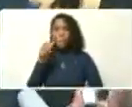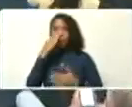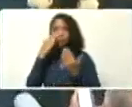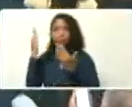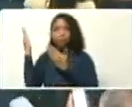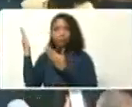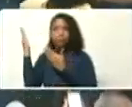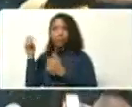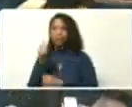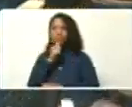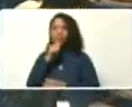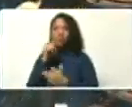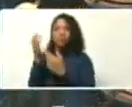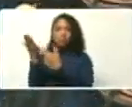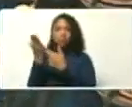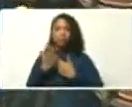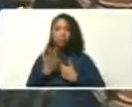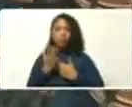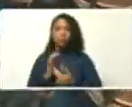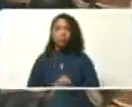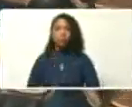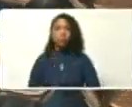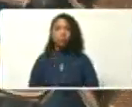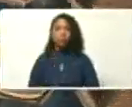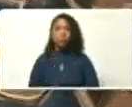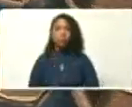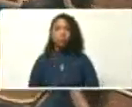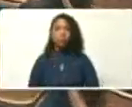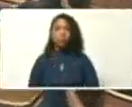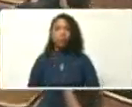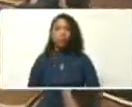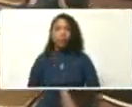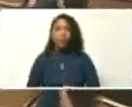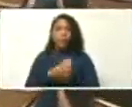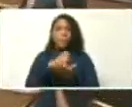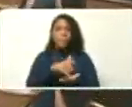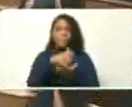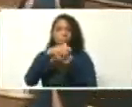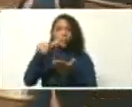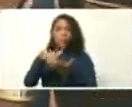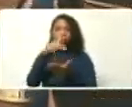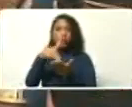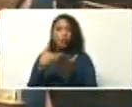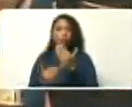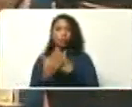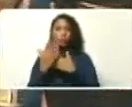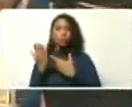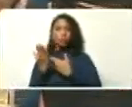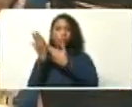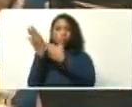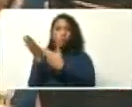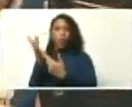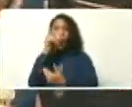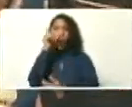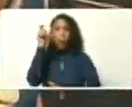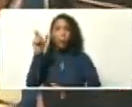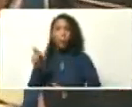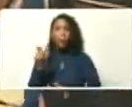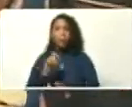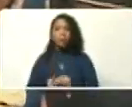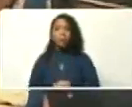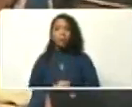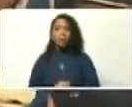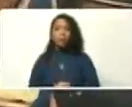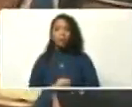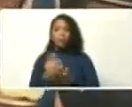quien recibe este honor. Este homenaje del Premio Nacional de Periodismo. Recibe Gerardo Blanco por su